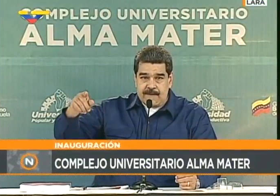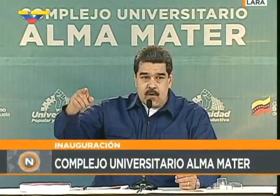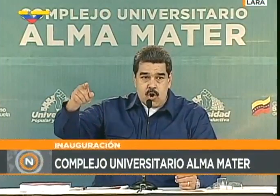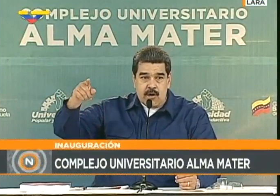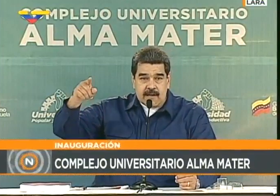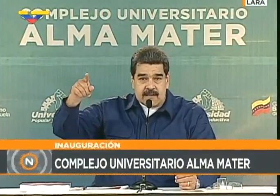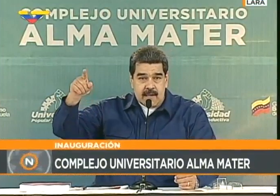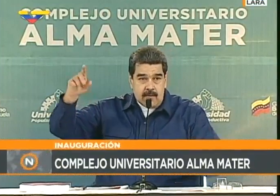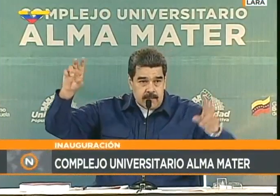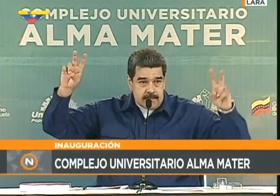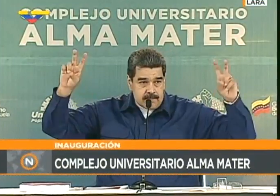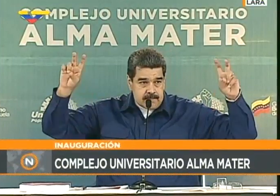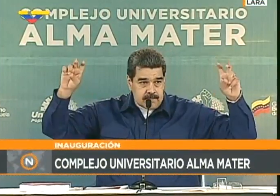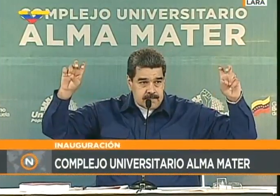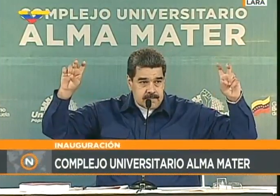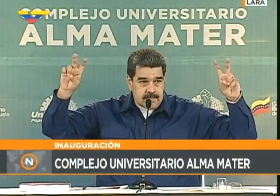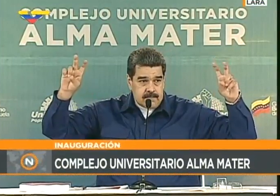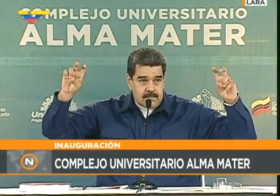Dicen que fue un colectivo.